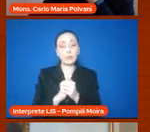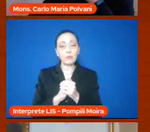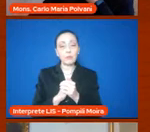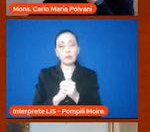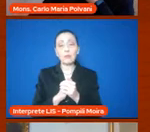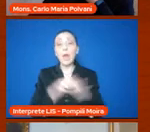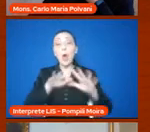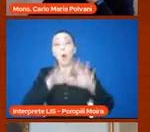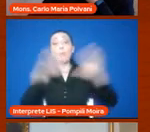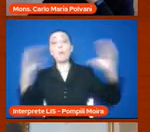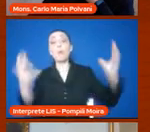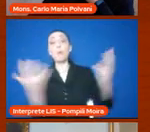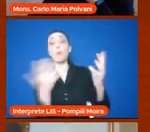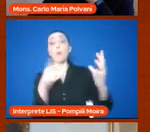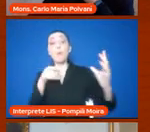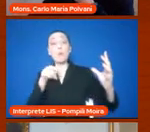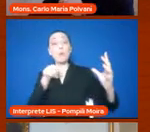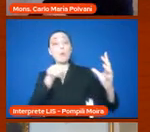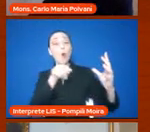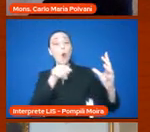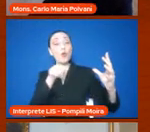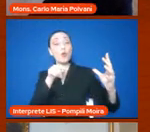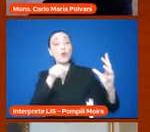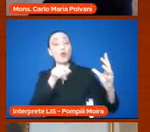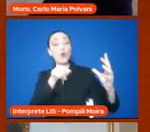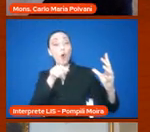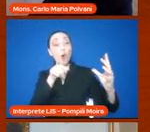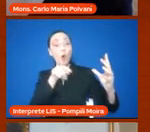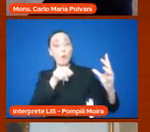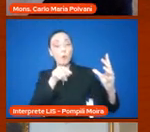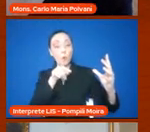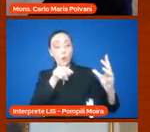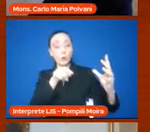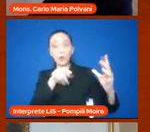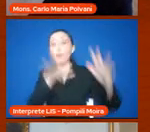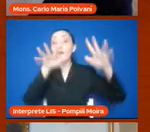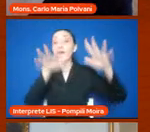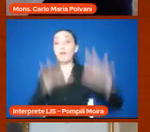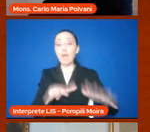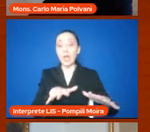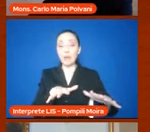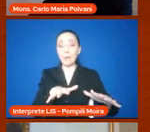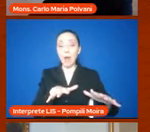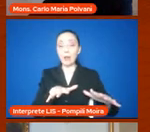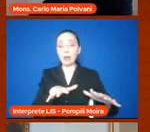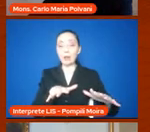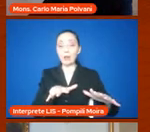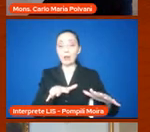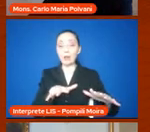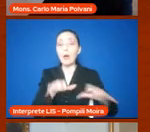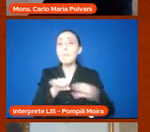se para, hace una pausa, aunque sea de unos pocos meses.